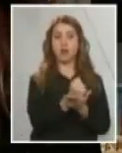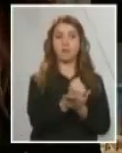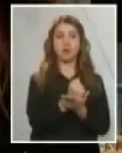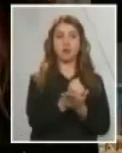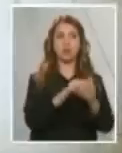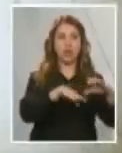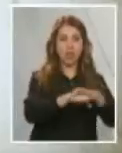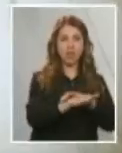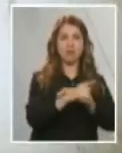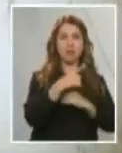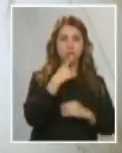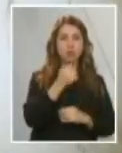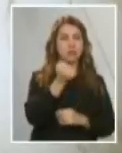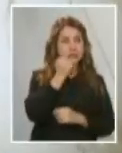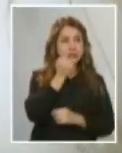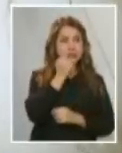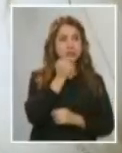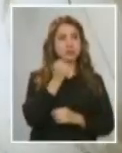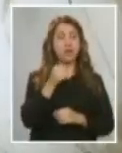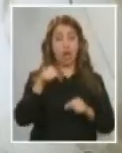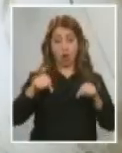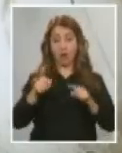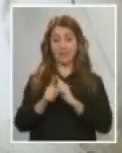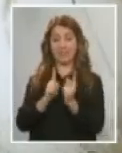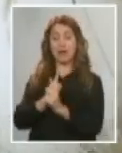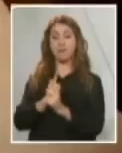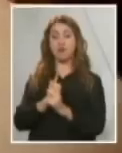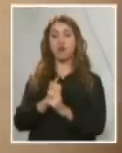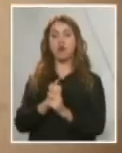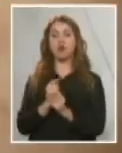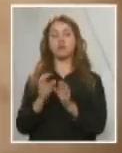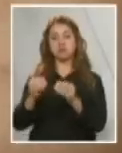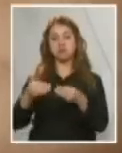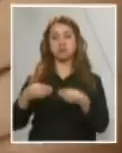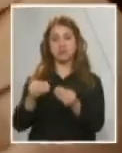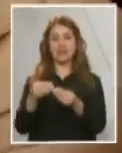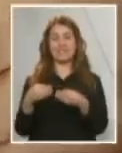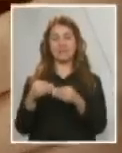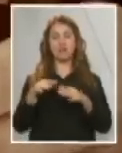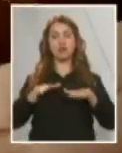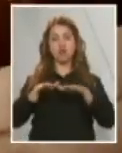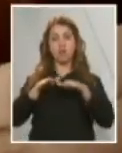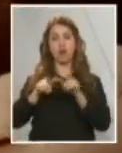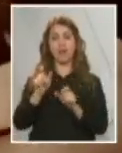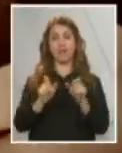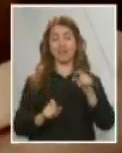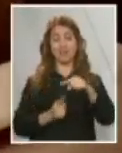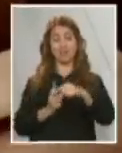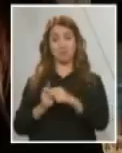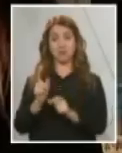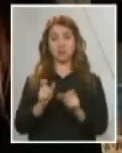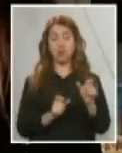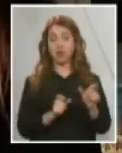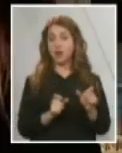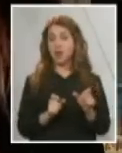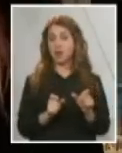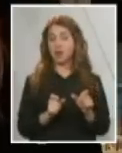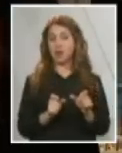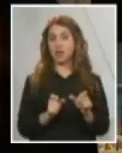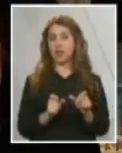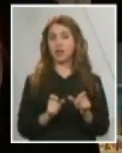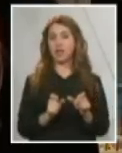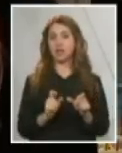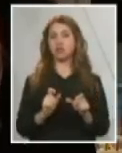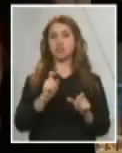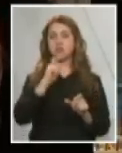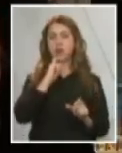esta ortoprótesis. Es de un material cómodo que implica que el paciente además en el fondo no